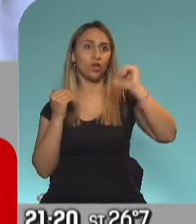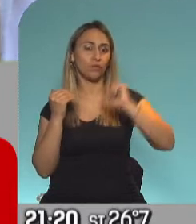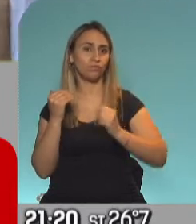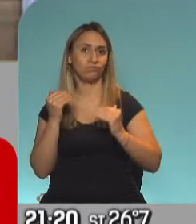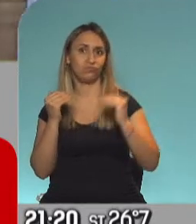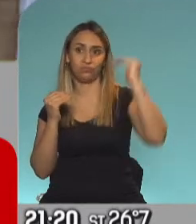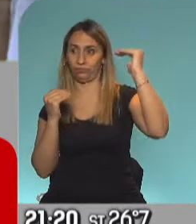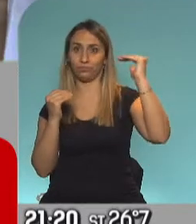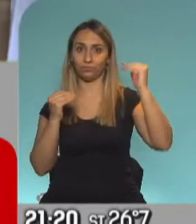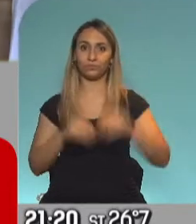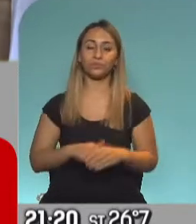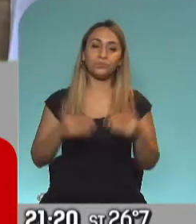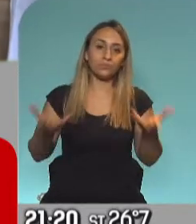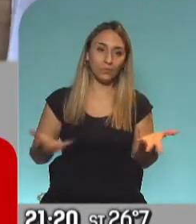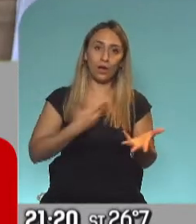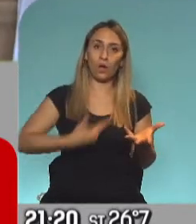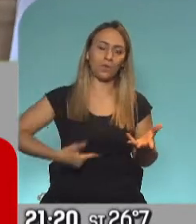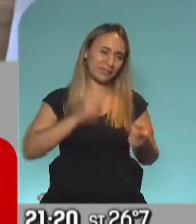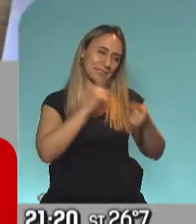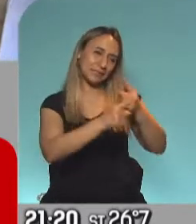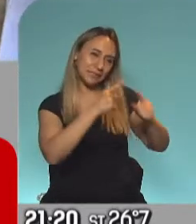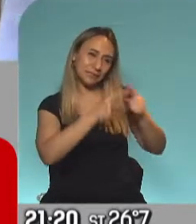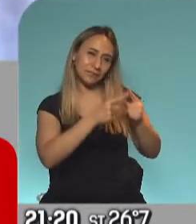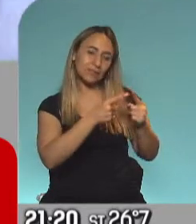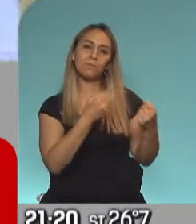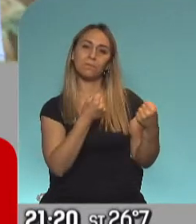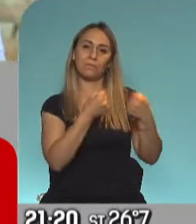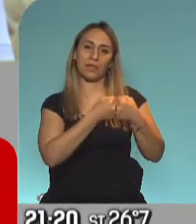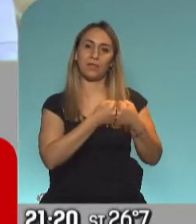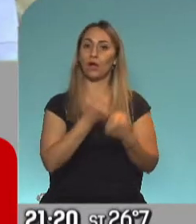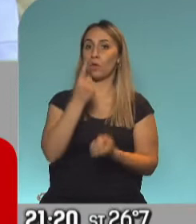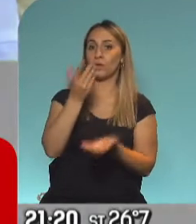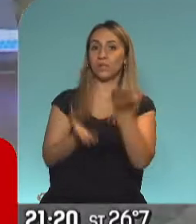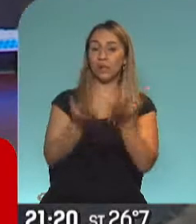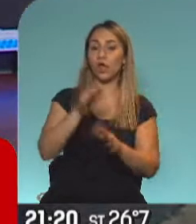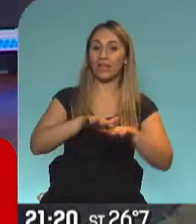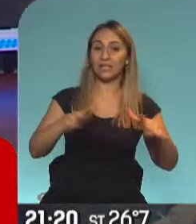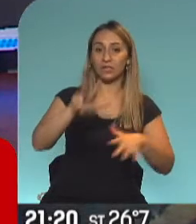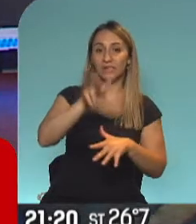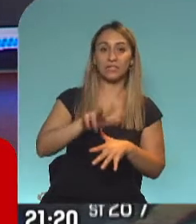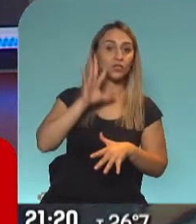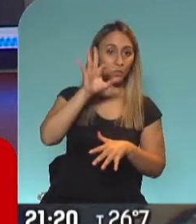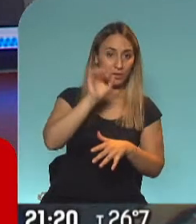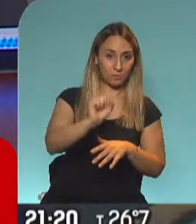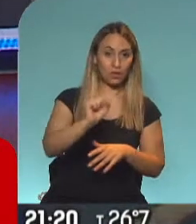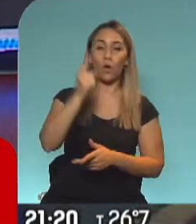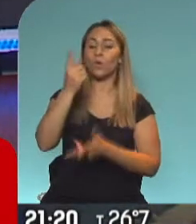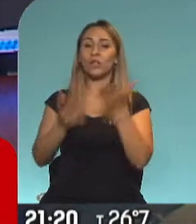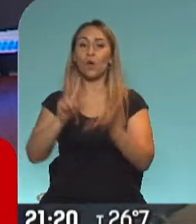arregló justamente con los frigoríficos poder mantener el kilo de asado a 350 pesos, el kilo de vacío